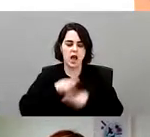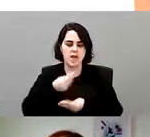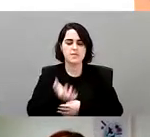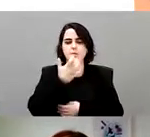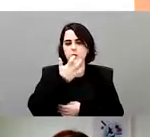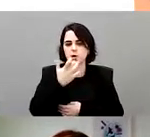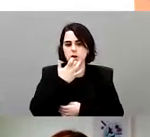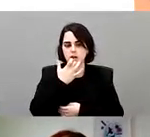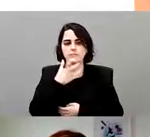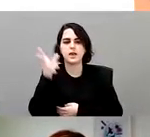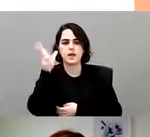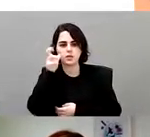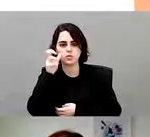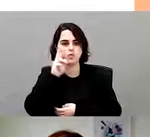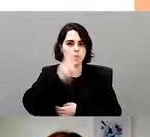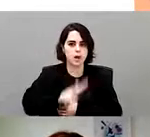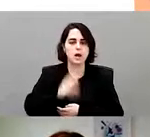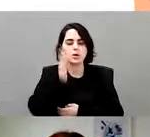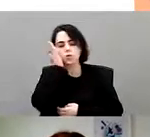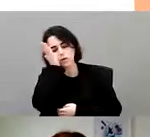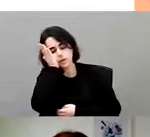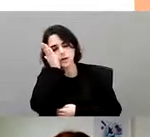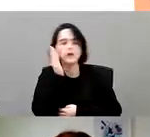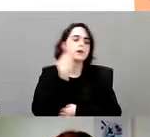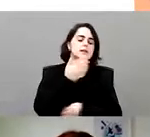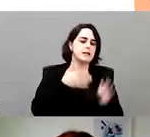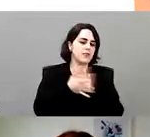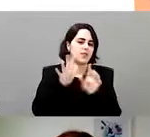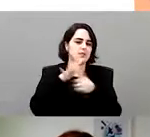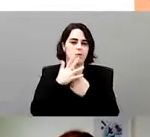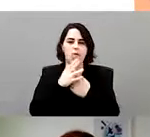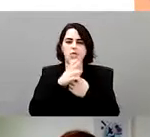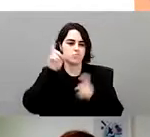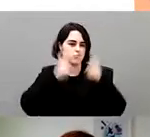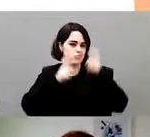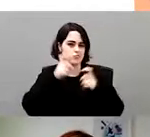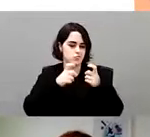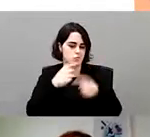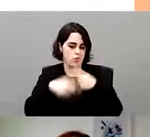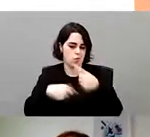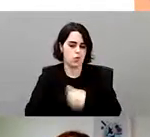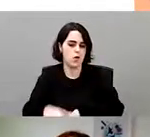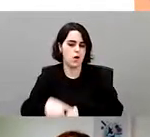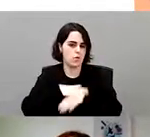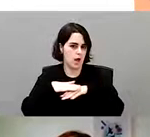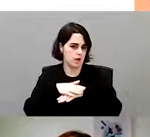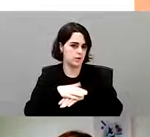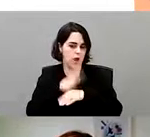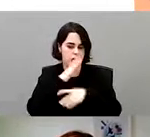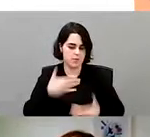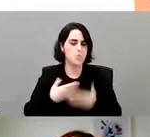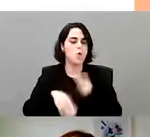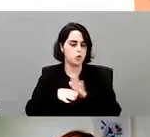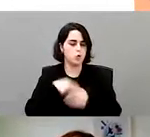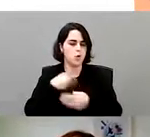por ejemplo escuchar, ver, dormir, gestos básicos para la vida que aún sigue ella utilizando a día de hoy. Cuando quiere,